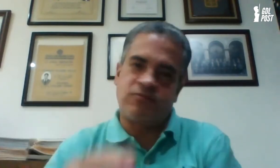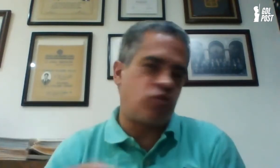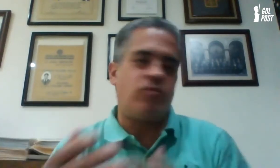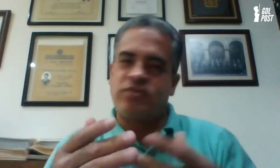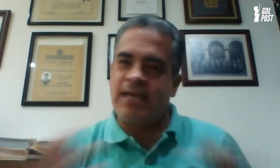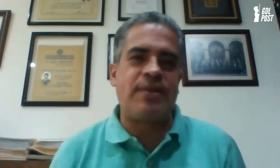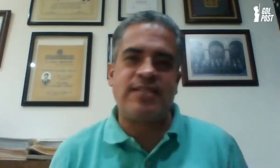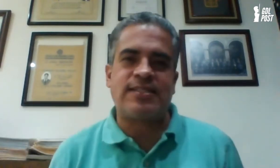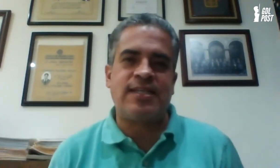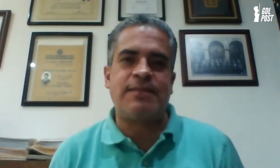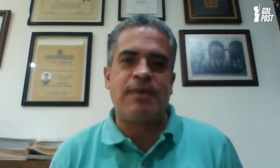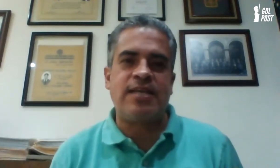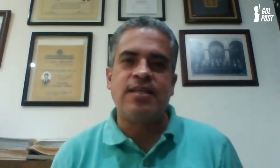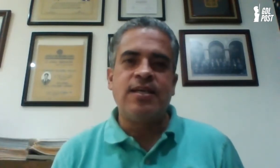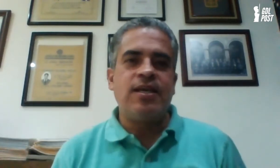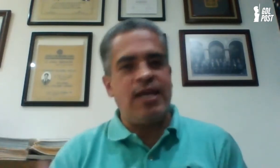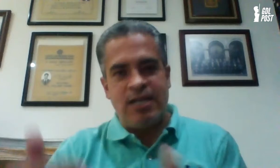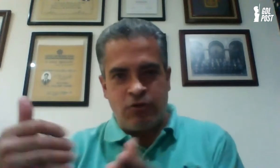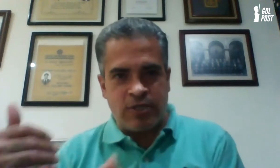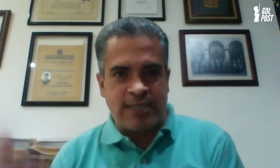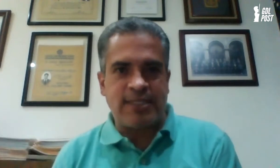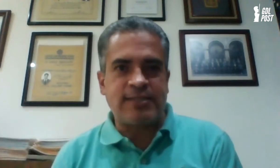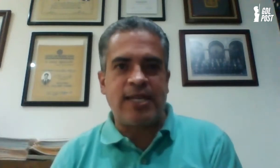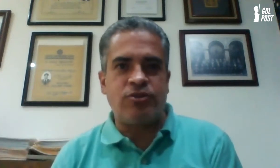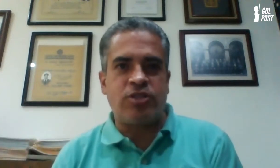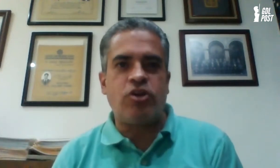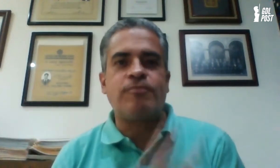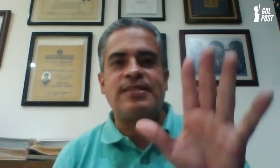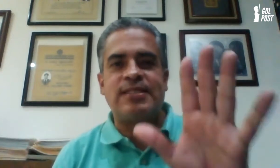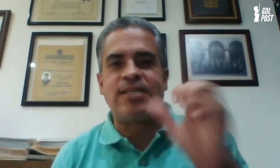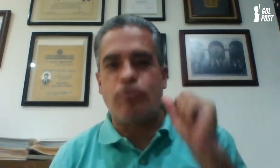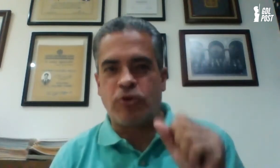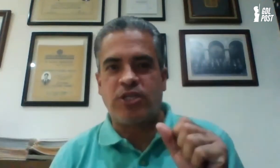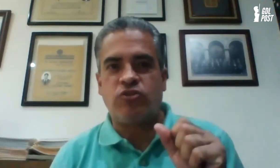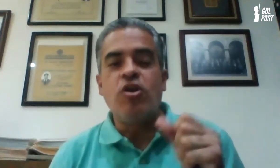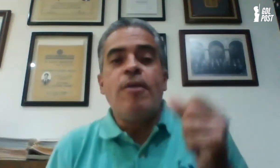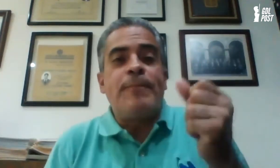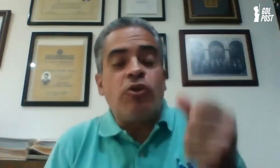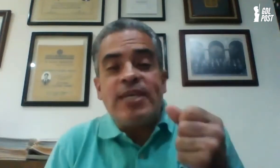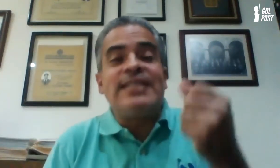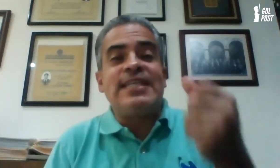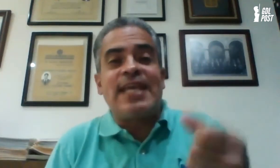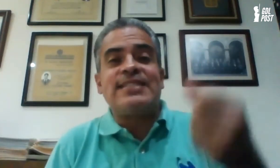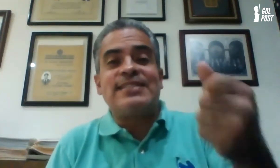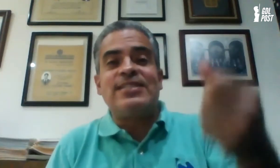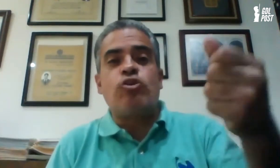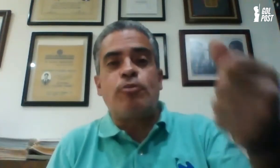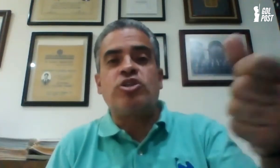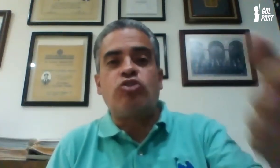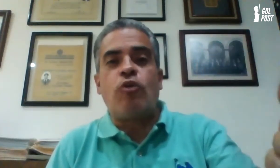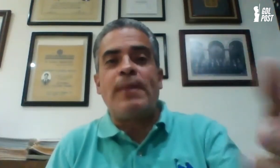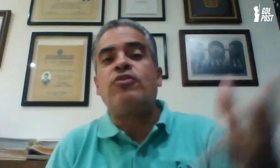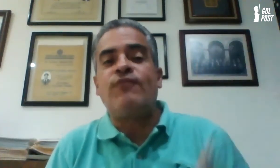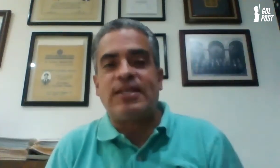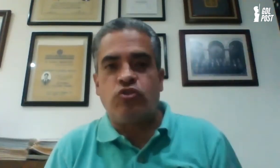presupuestar, como siempre se hace en este país, lo que gastaste el año anterior más el 5%, pero hoy ya ni siquiera es ese